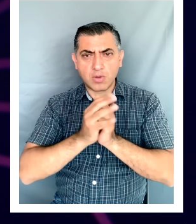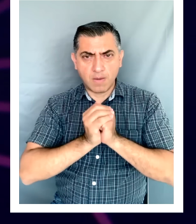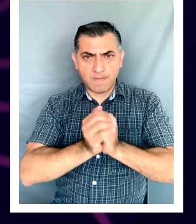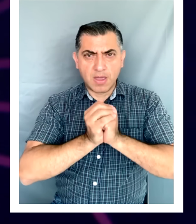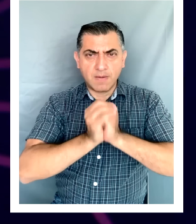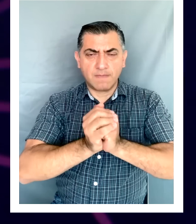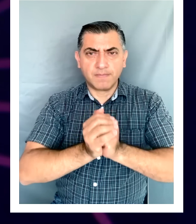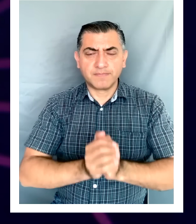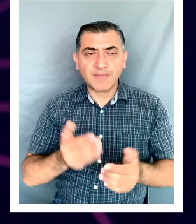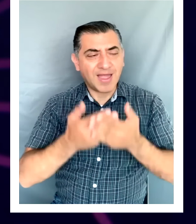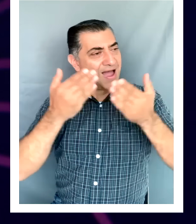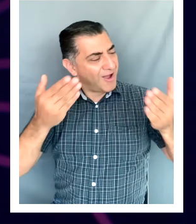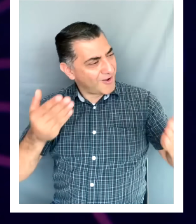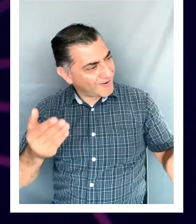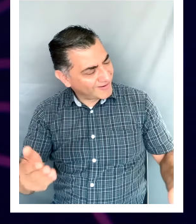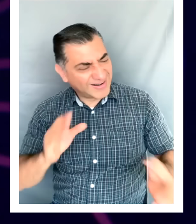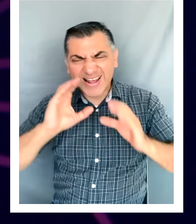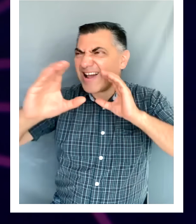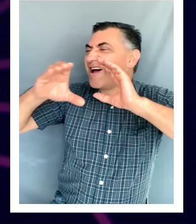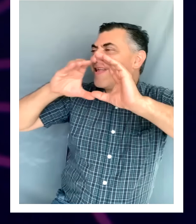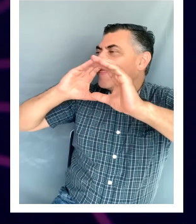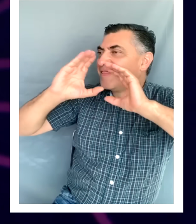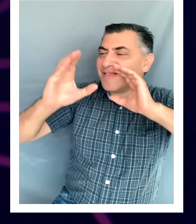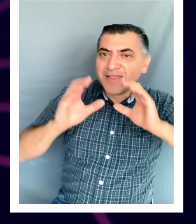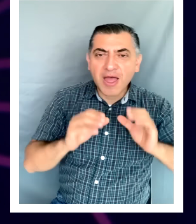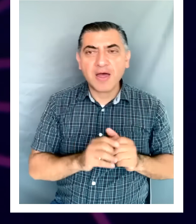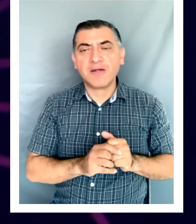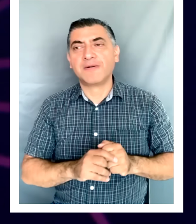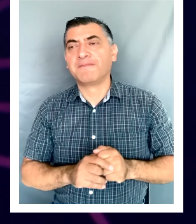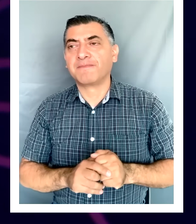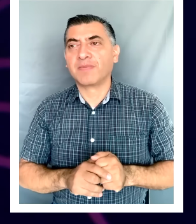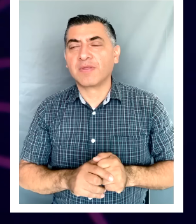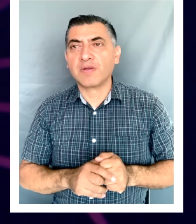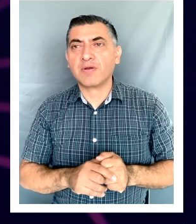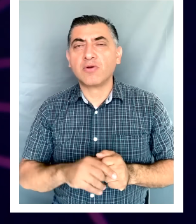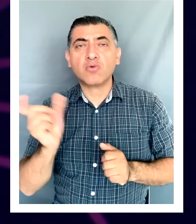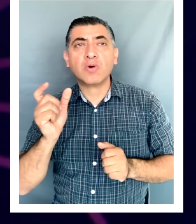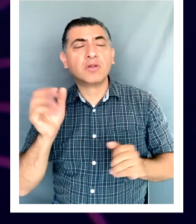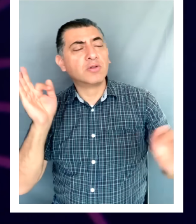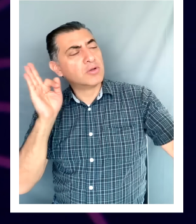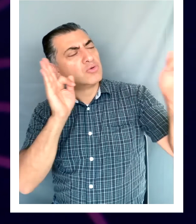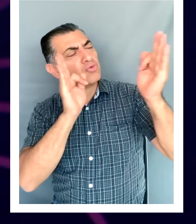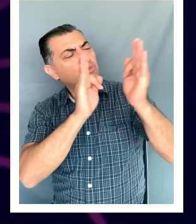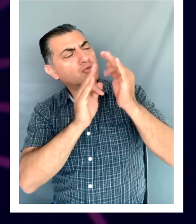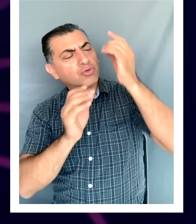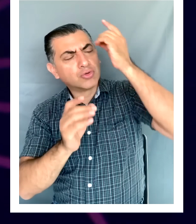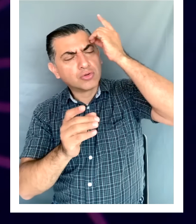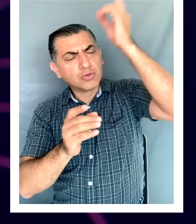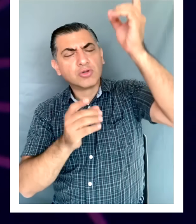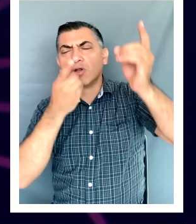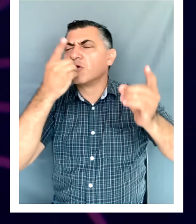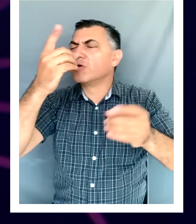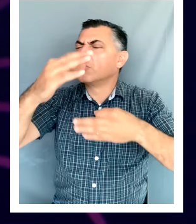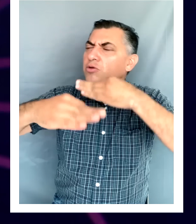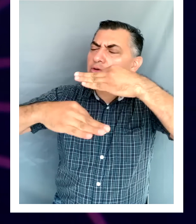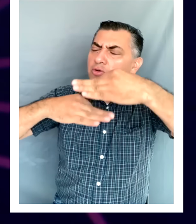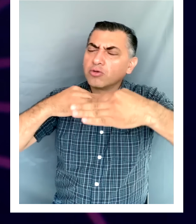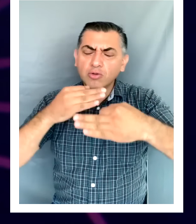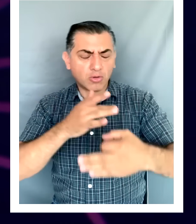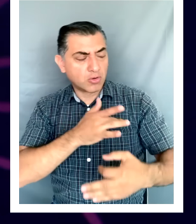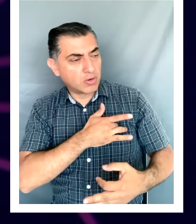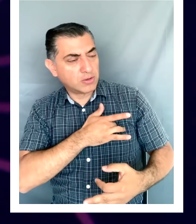hay un precioso canto que vamos a entonar que Precisamente es cuando nos acercamos con Dios y le rendimos todo nuestro ser y corazón